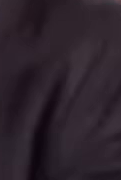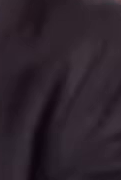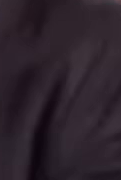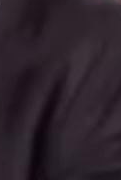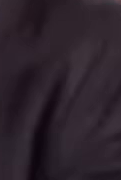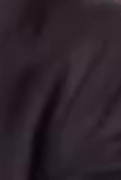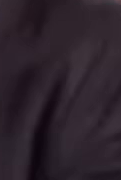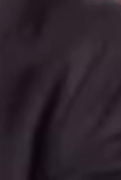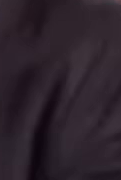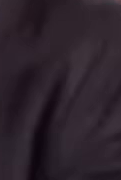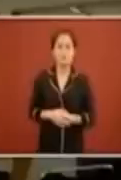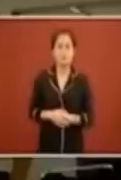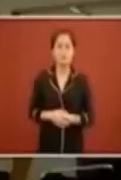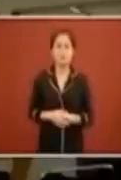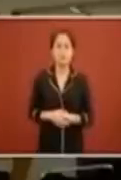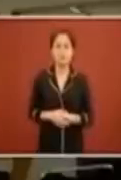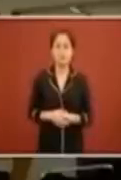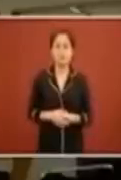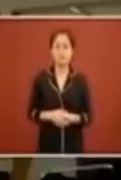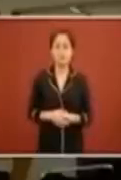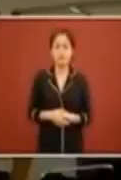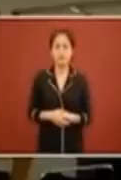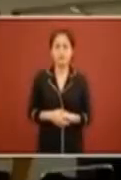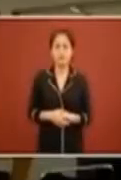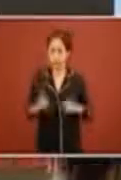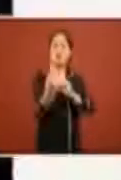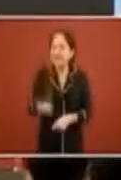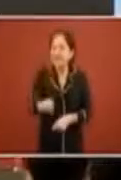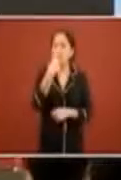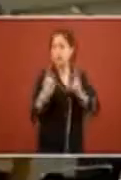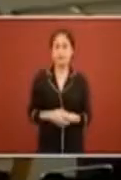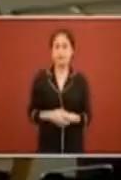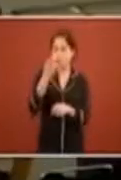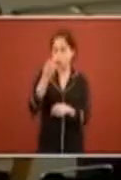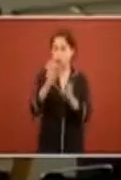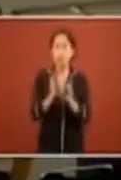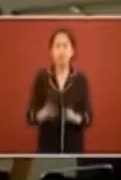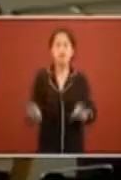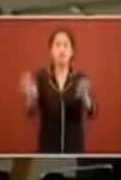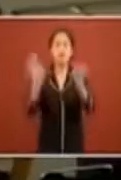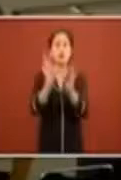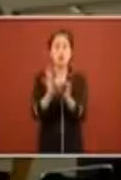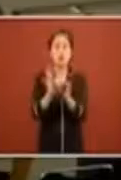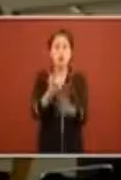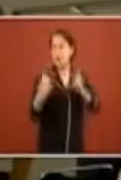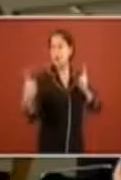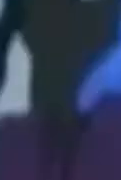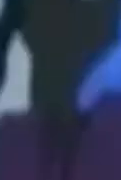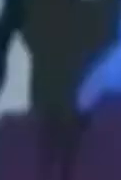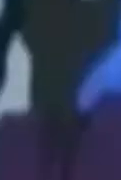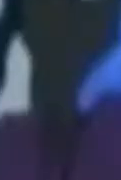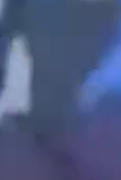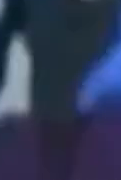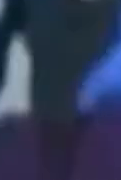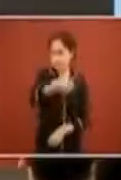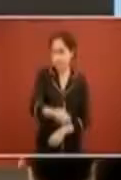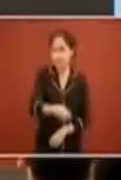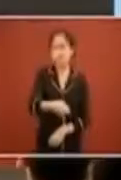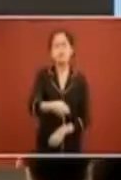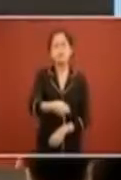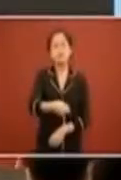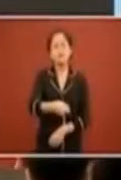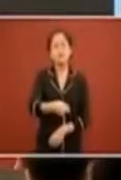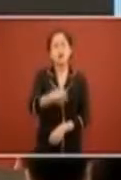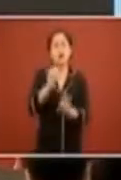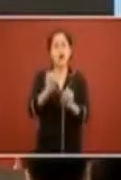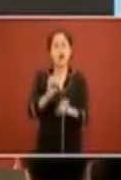¿Quién sabe? Cuando decimos sana colita de rana, nos referimos a dar a tu